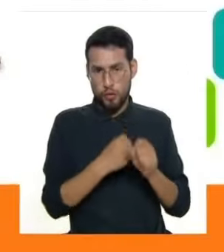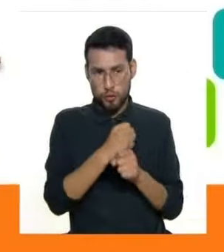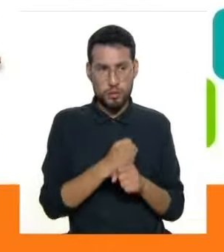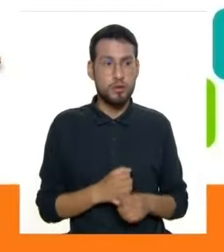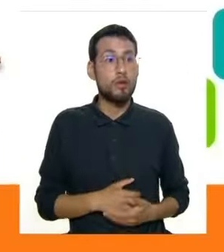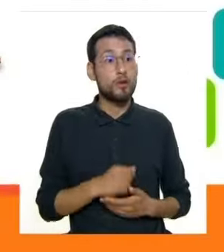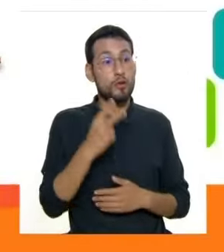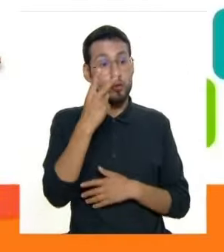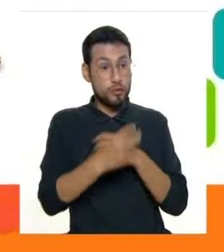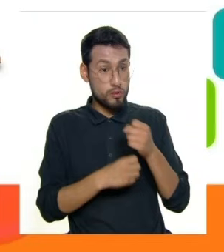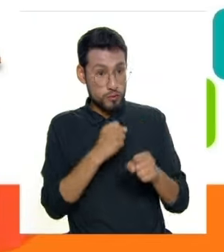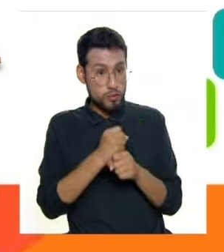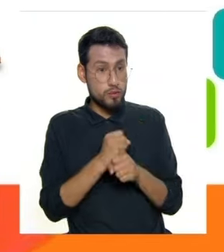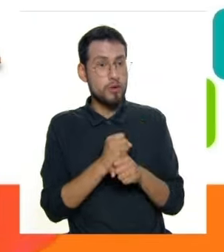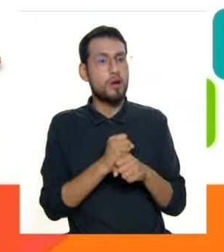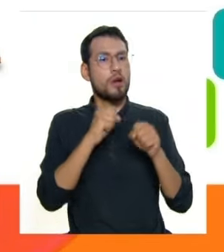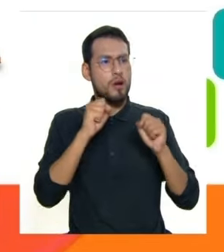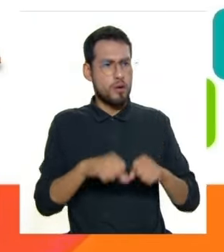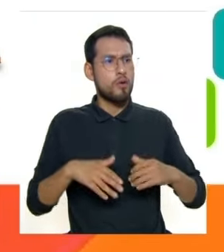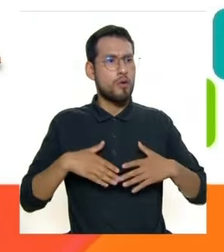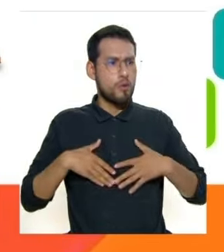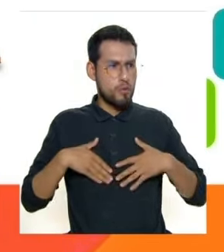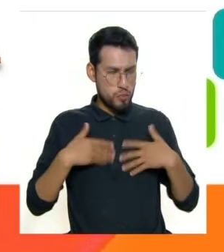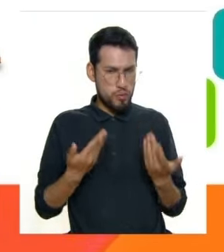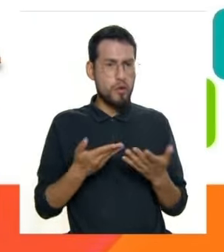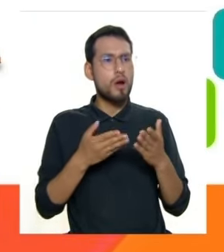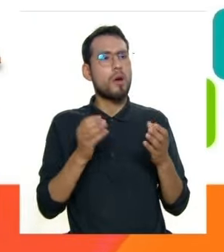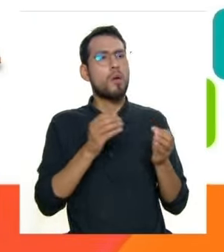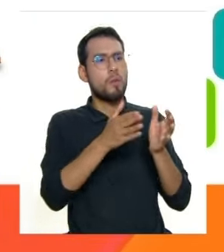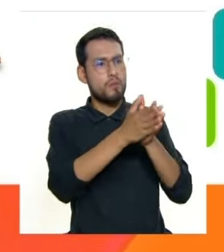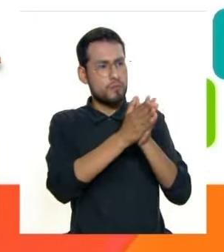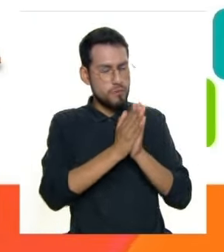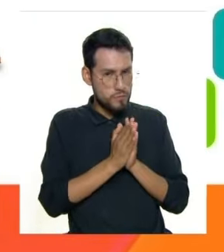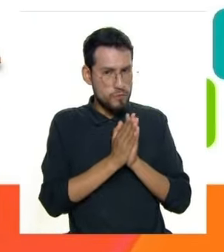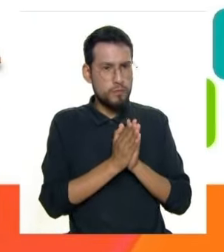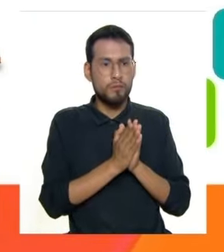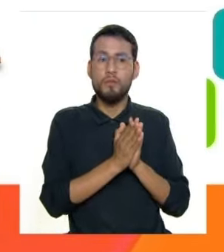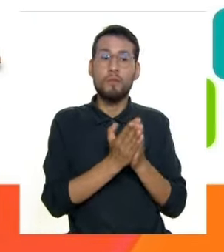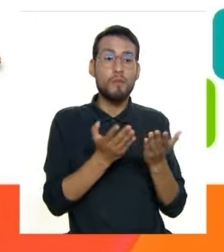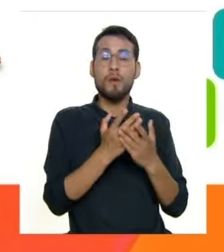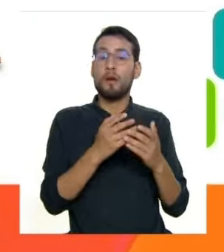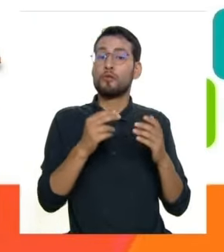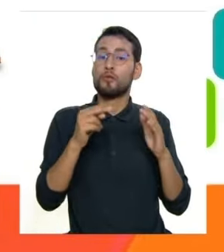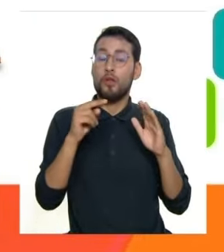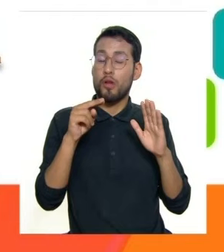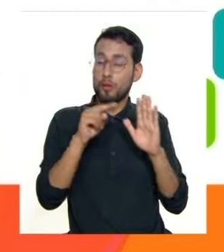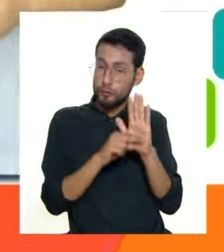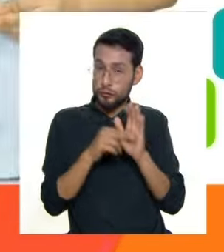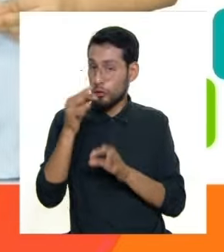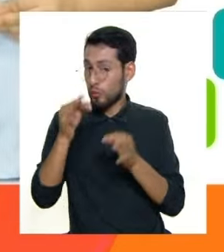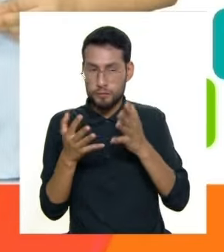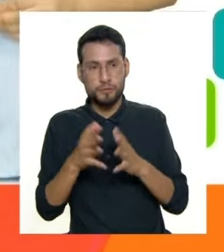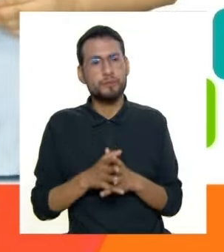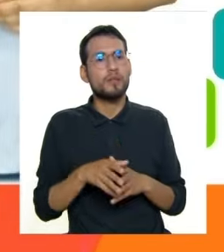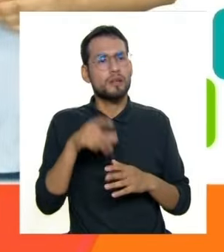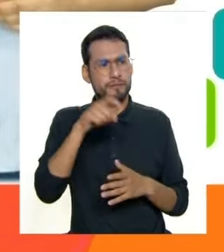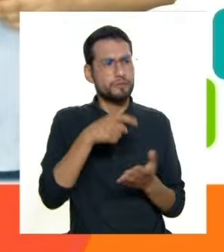okay. para poder acreditar o solicitar, ya sea en la vía notarial o judicial,